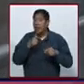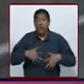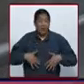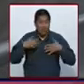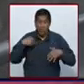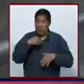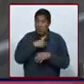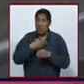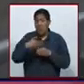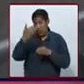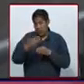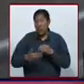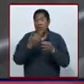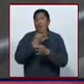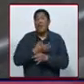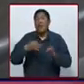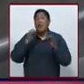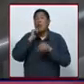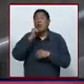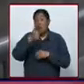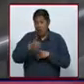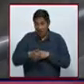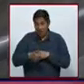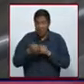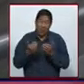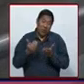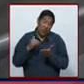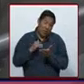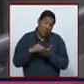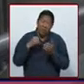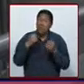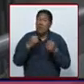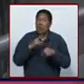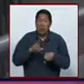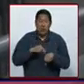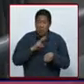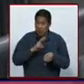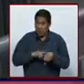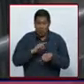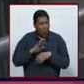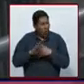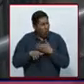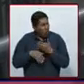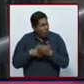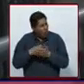se va terminando el feriado. Mañana va a ser nuevamente un día normal, con